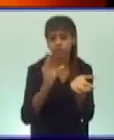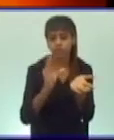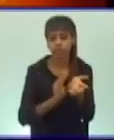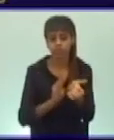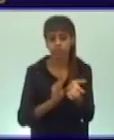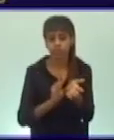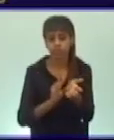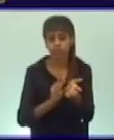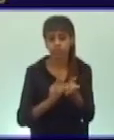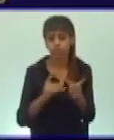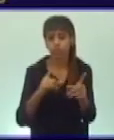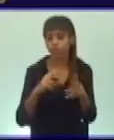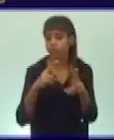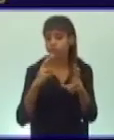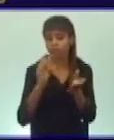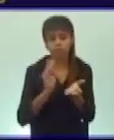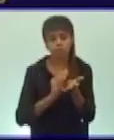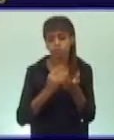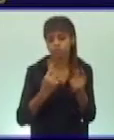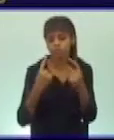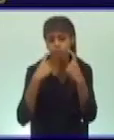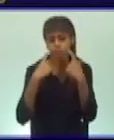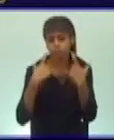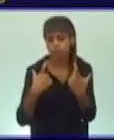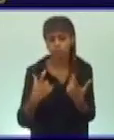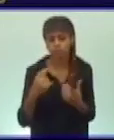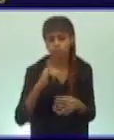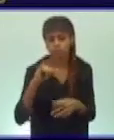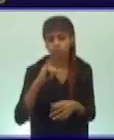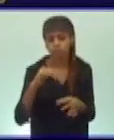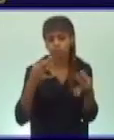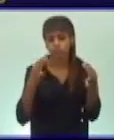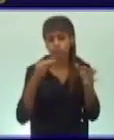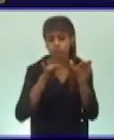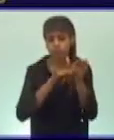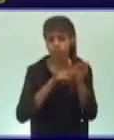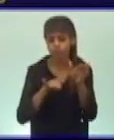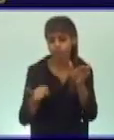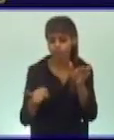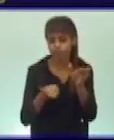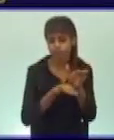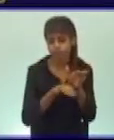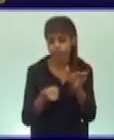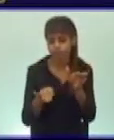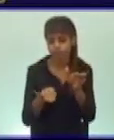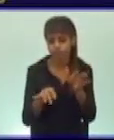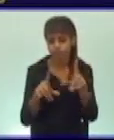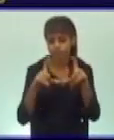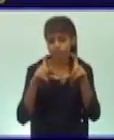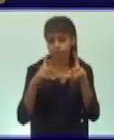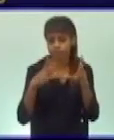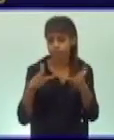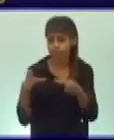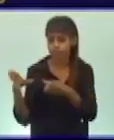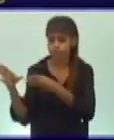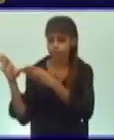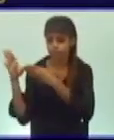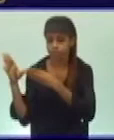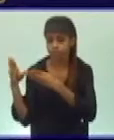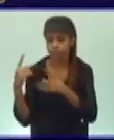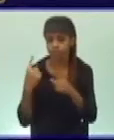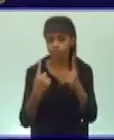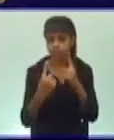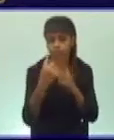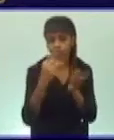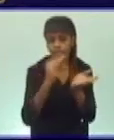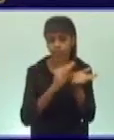como bibliografía fundamental, en las páginas que aparecen en la parte inferior de la pantalla de cada uno de los